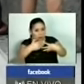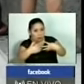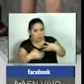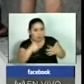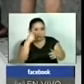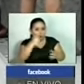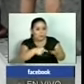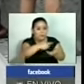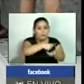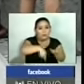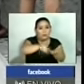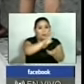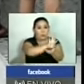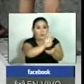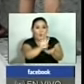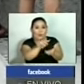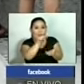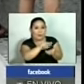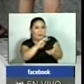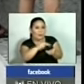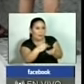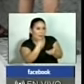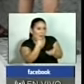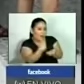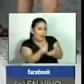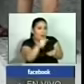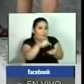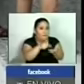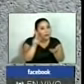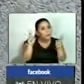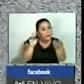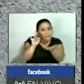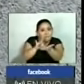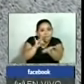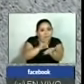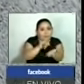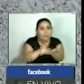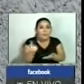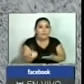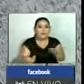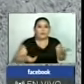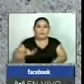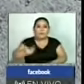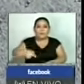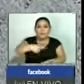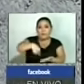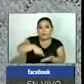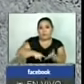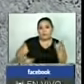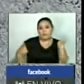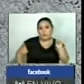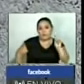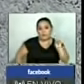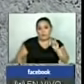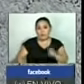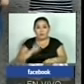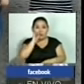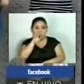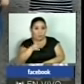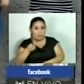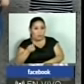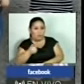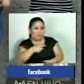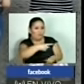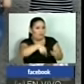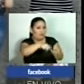contra 44 presuntos pandilleros acusados de extorsionar a comerciantes del centro de San Salvador. Según las autoridades,